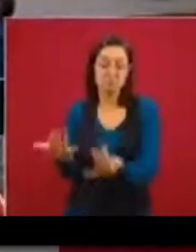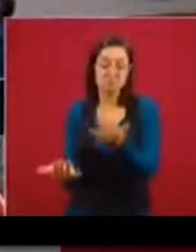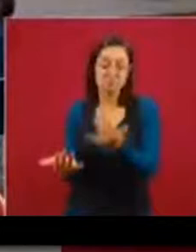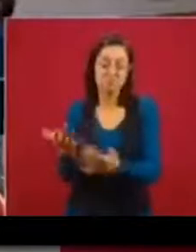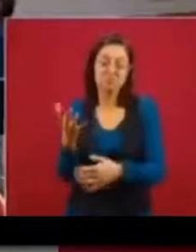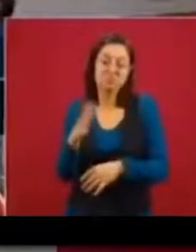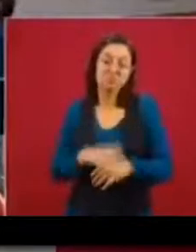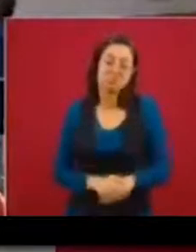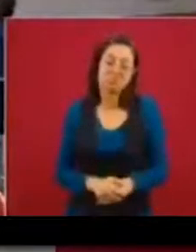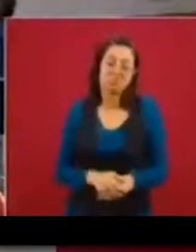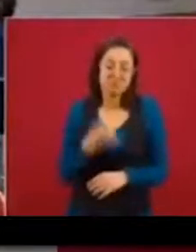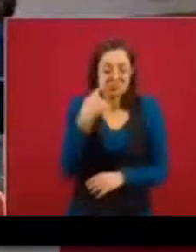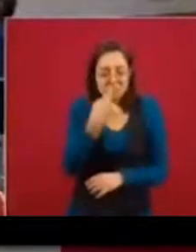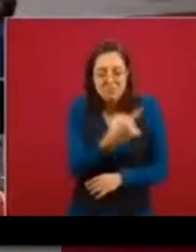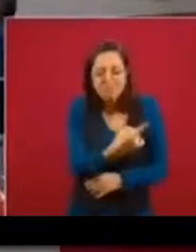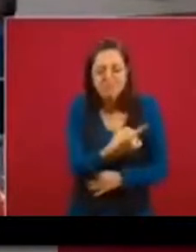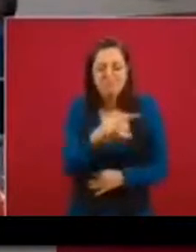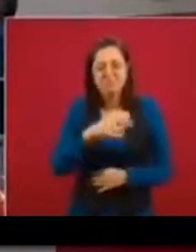Miren eso.